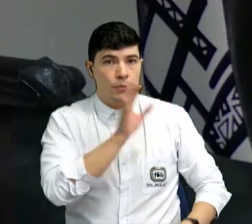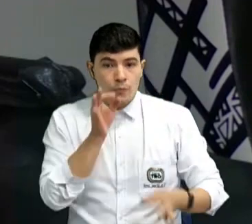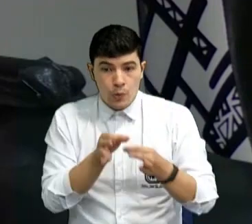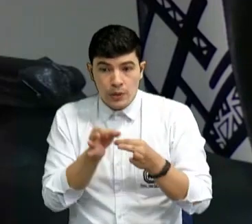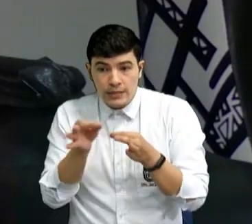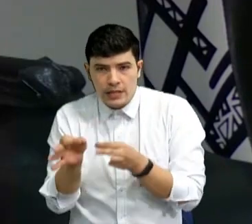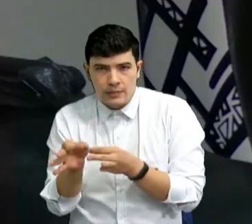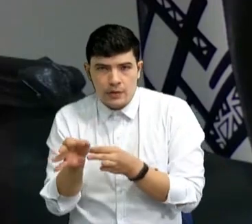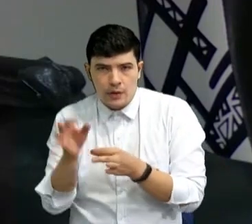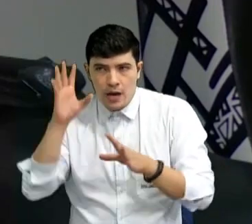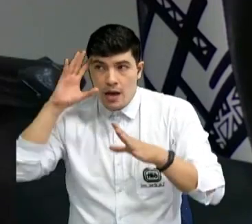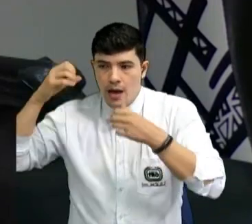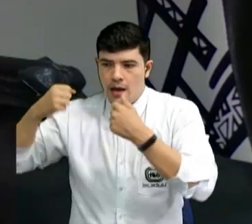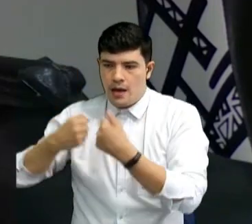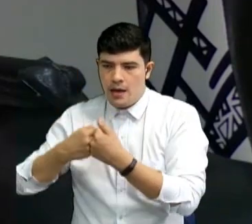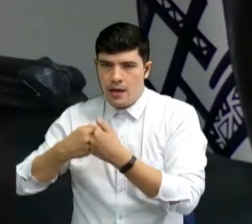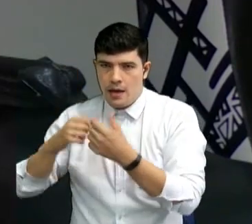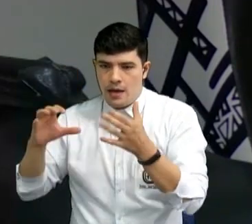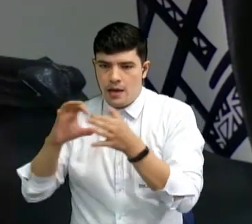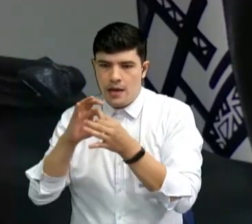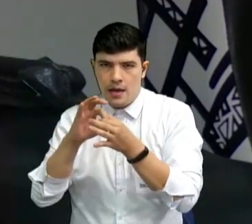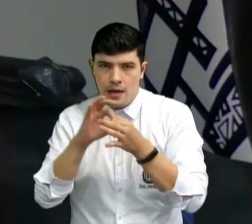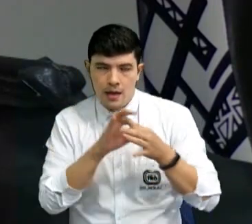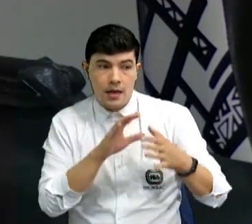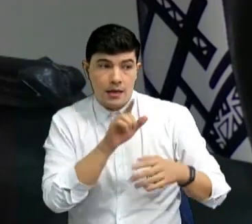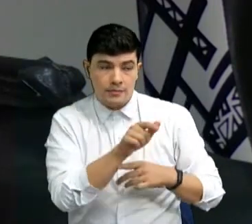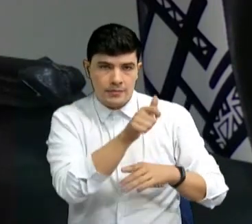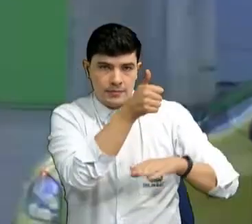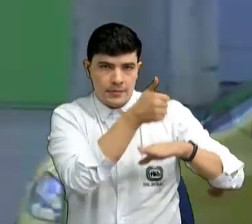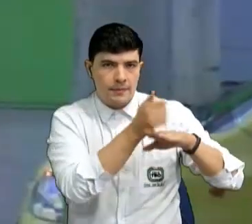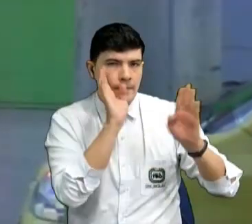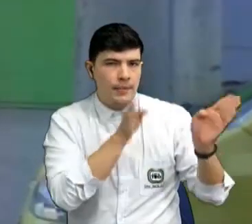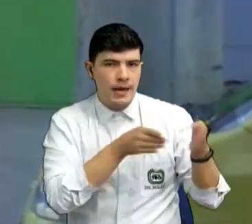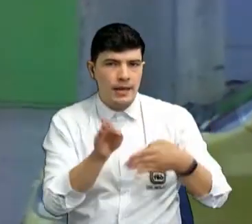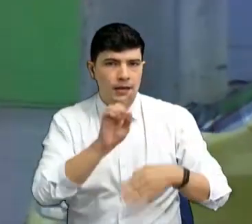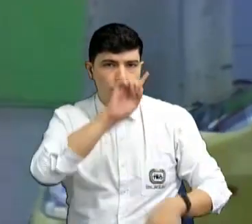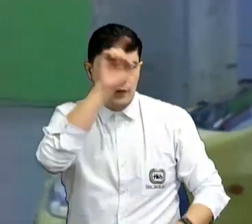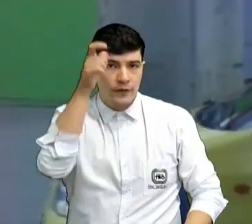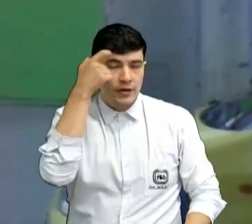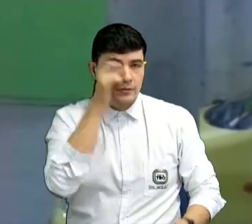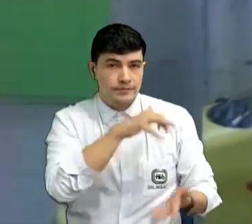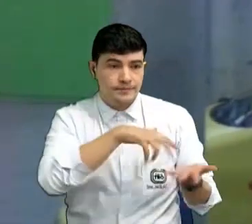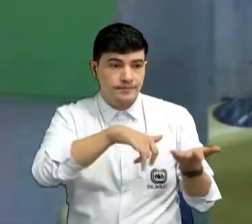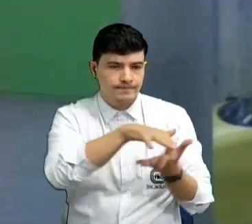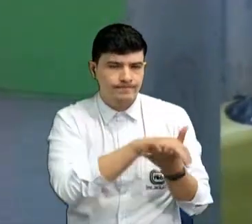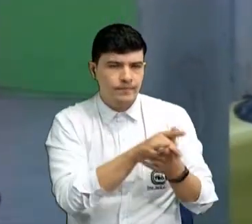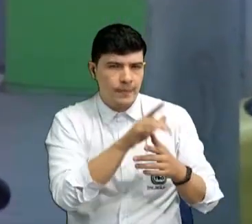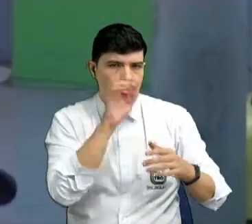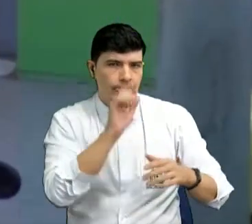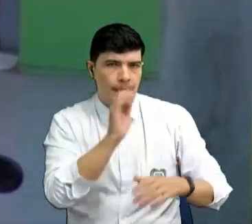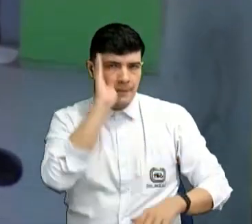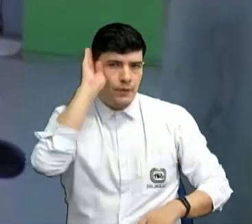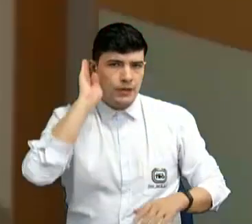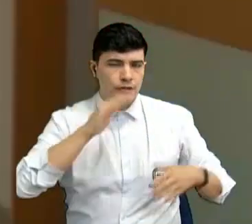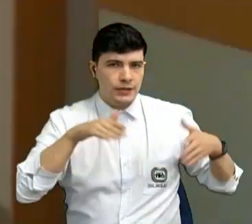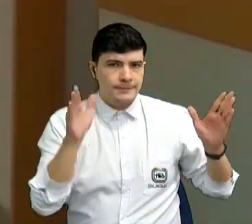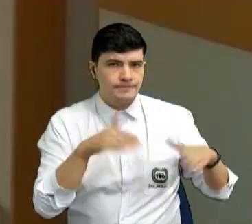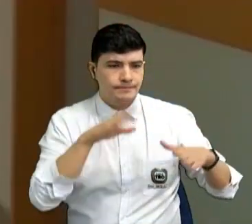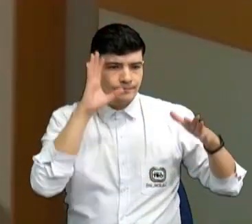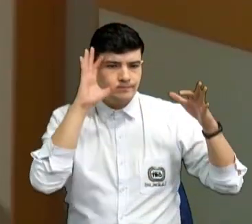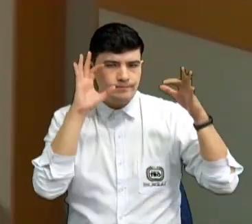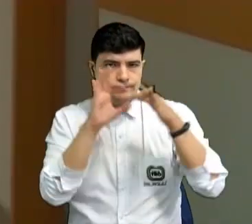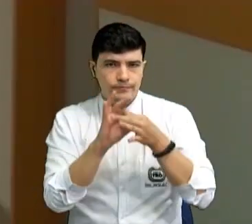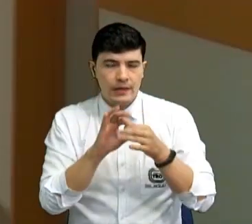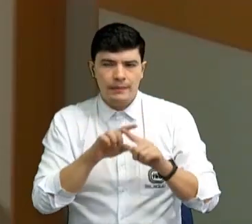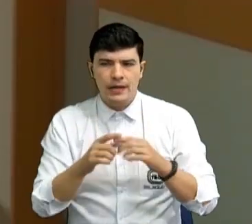está encabezado por nuestro gobernador, el doctor Mauricio Aguilar. Para lograr los objetivos propuestos, ampliará el portafolio